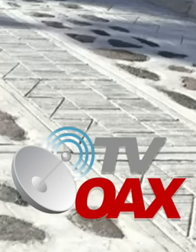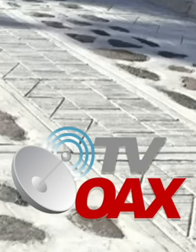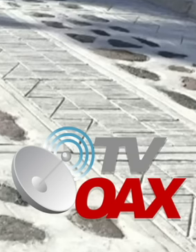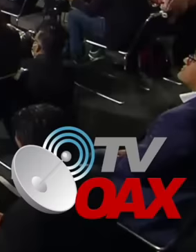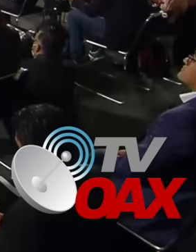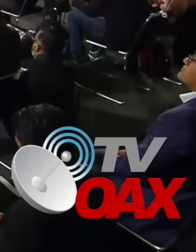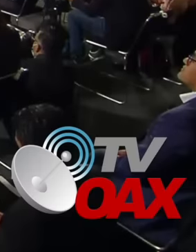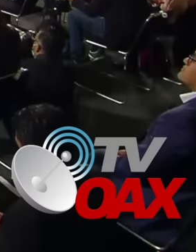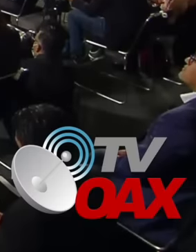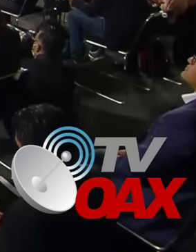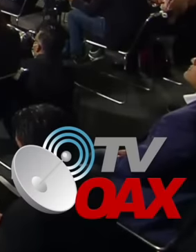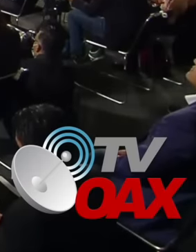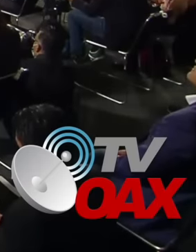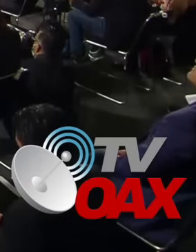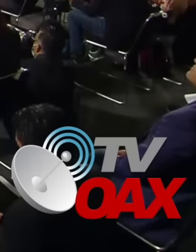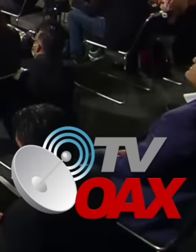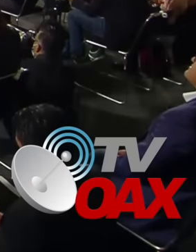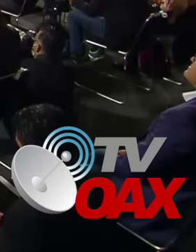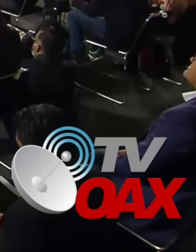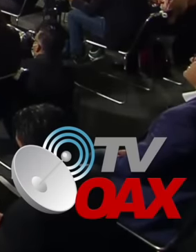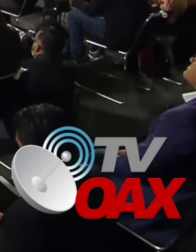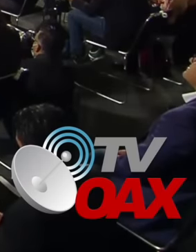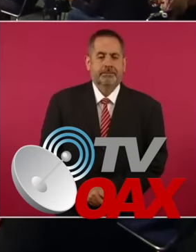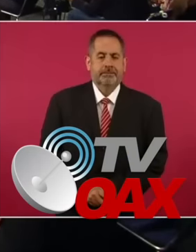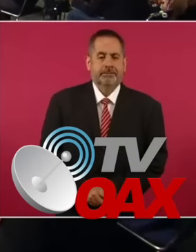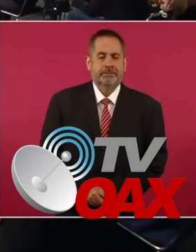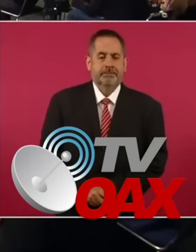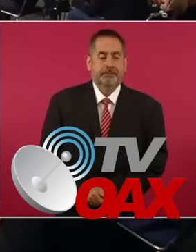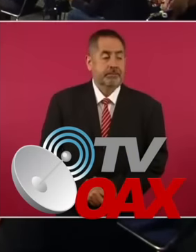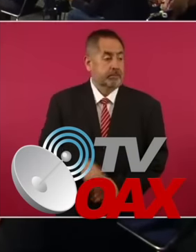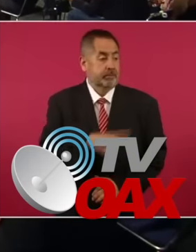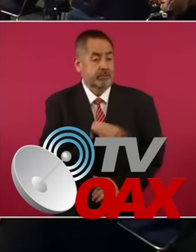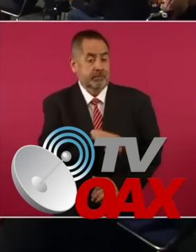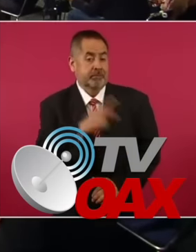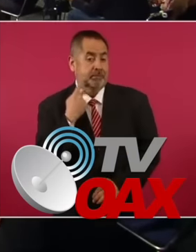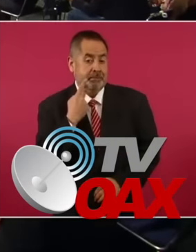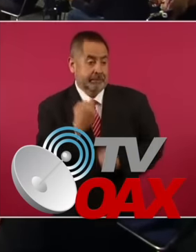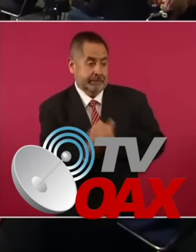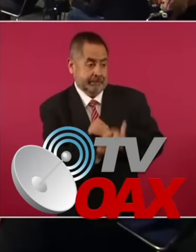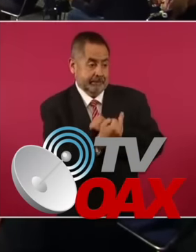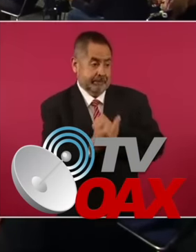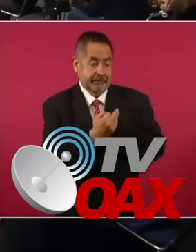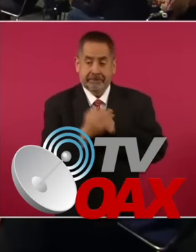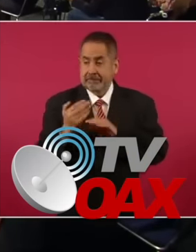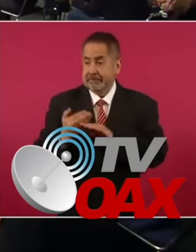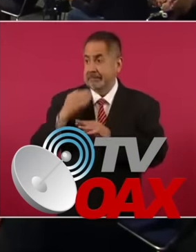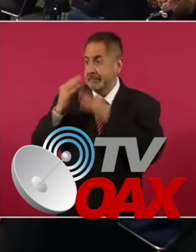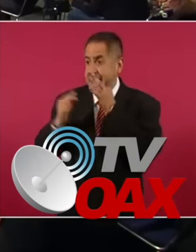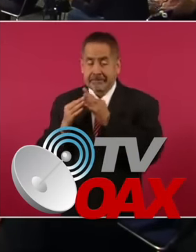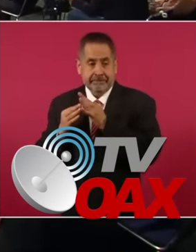que ayudaron en la campaña y que hay que darles el contrato.